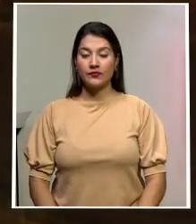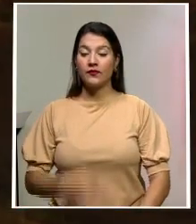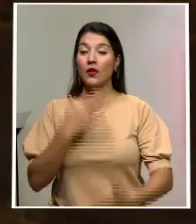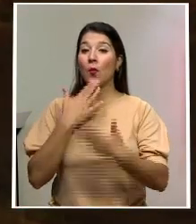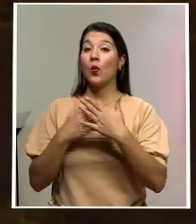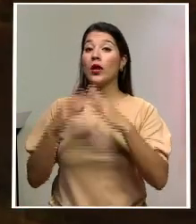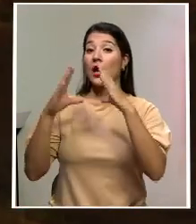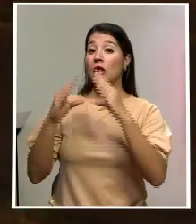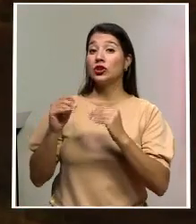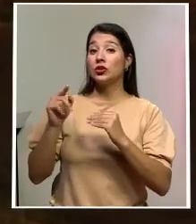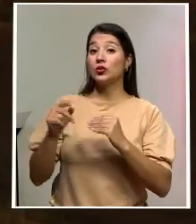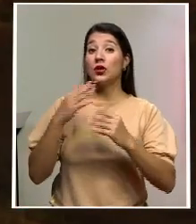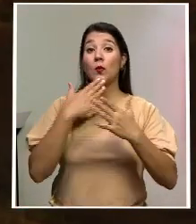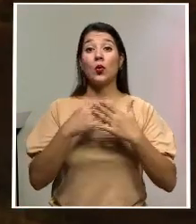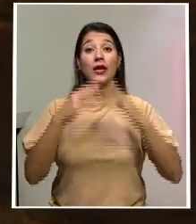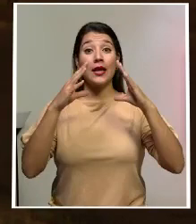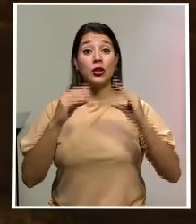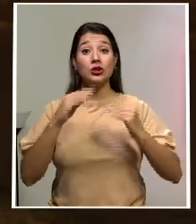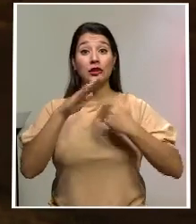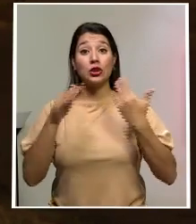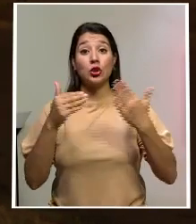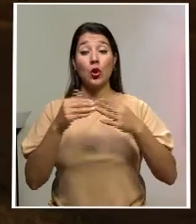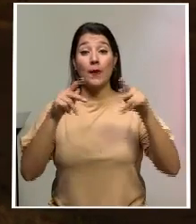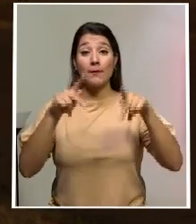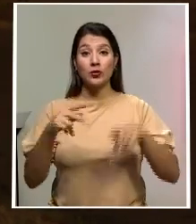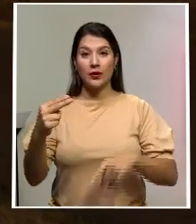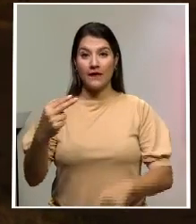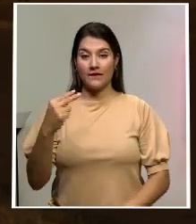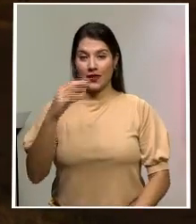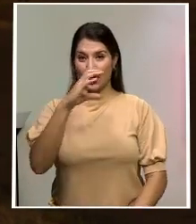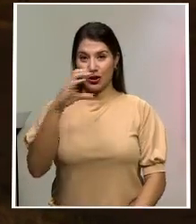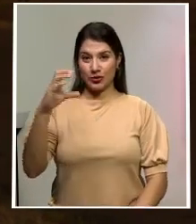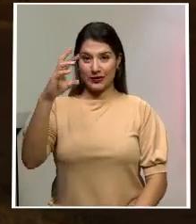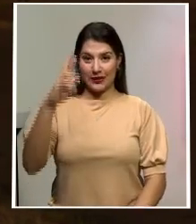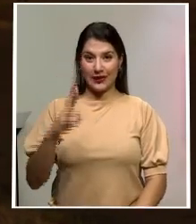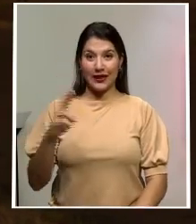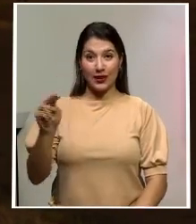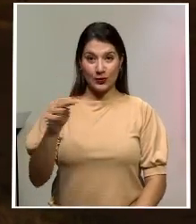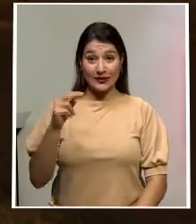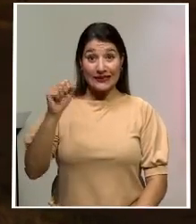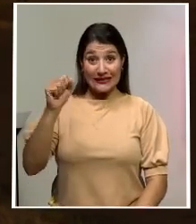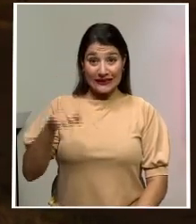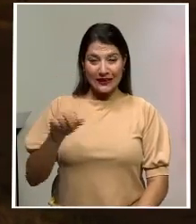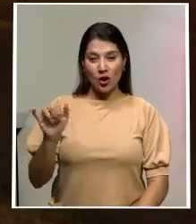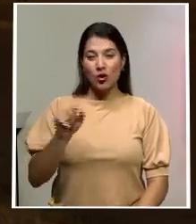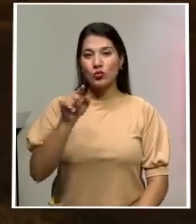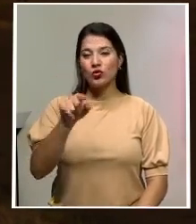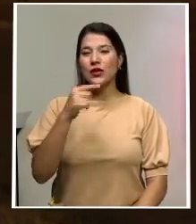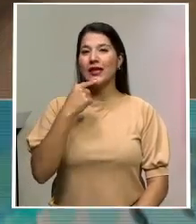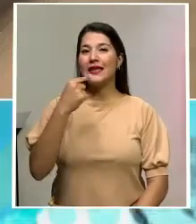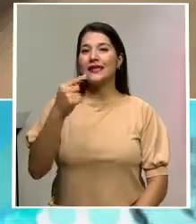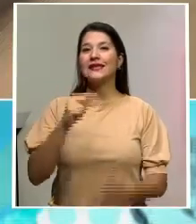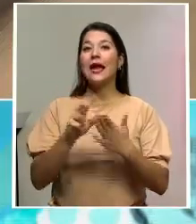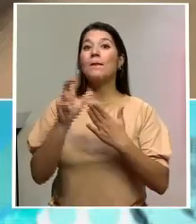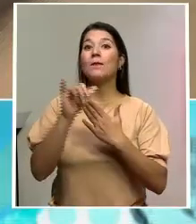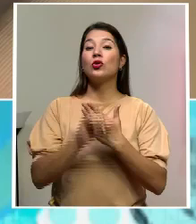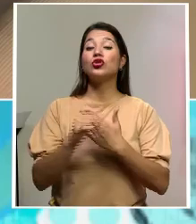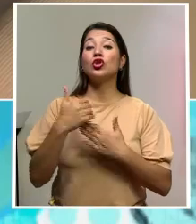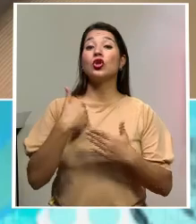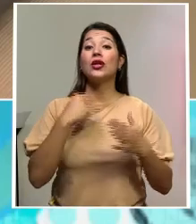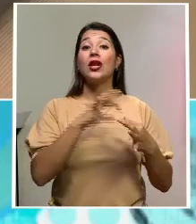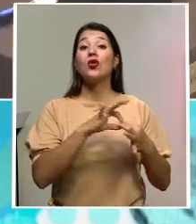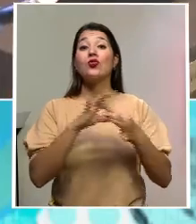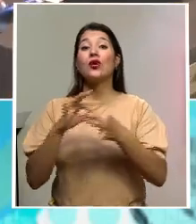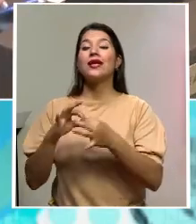Buenas noches, Ernesto, y buenas noches a todos los que nos siguen a través de Costa Rica Noticias. Como usted lo dice, los proyectos que tienen relación con la